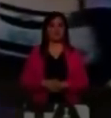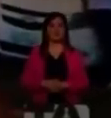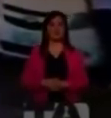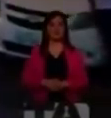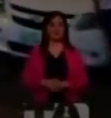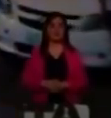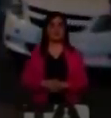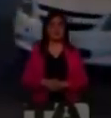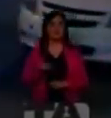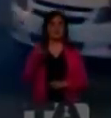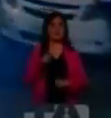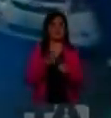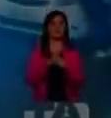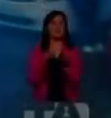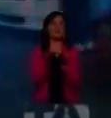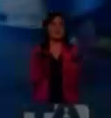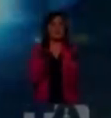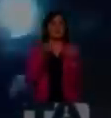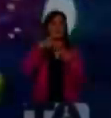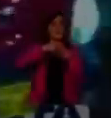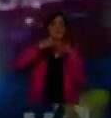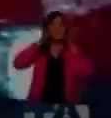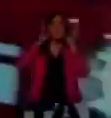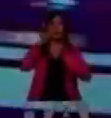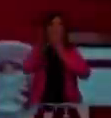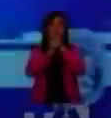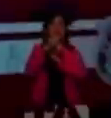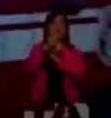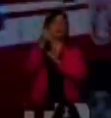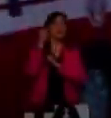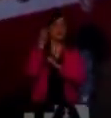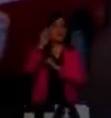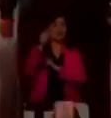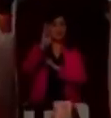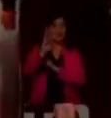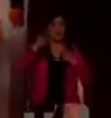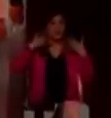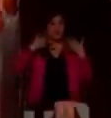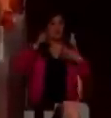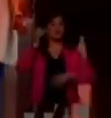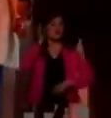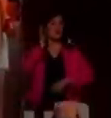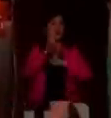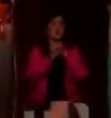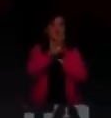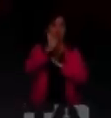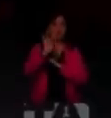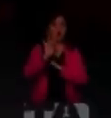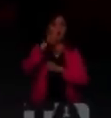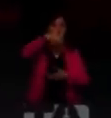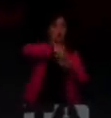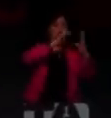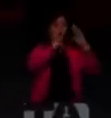El hecho más reciente ocurrió este diciembre de 2016, también en Guayaquil. Una mujer de 28 años y sus hijas fueron atacadas dentro